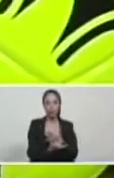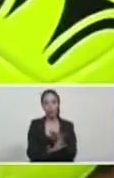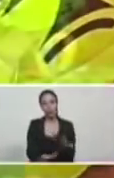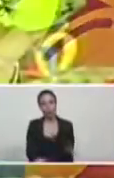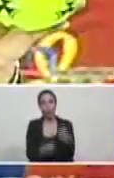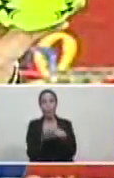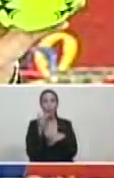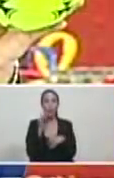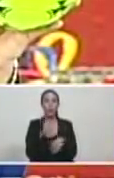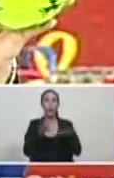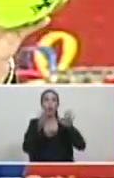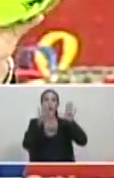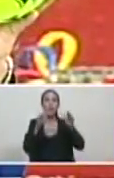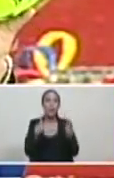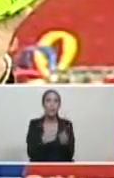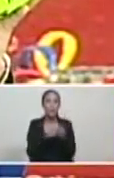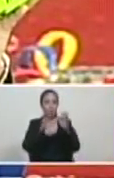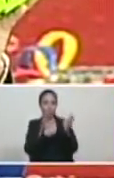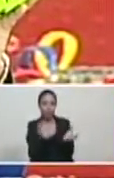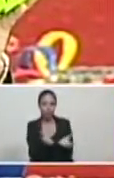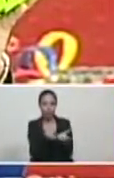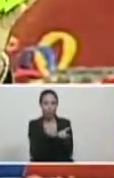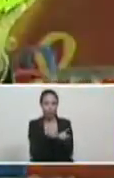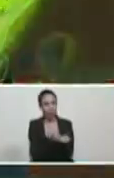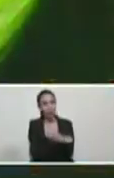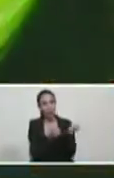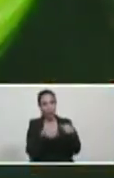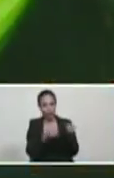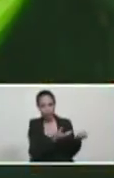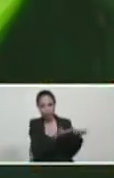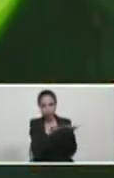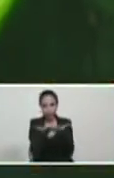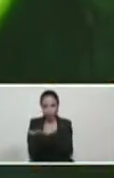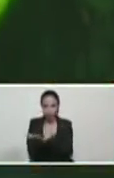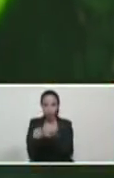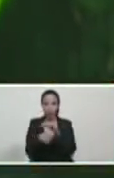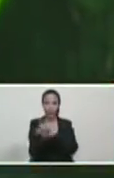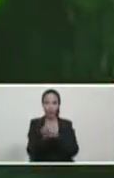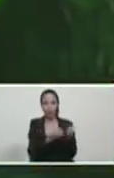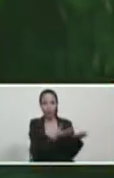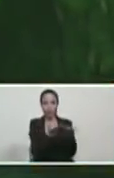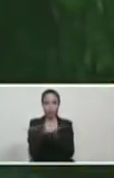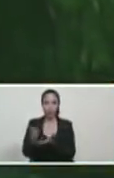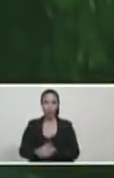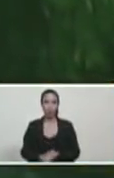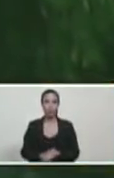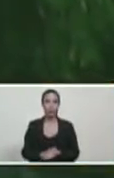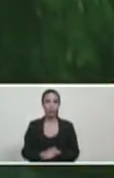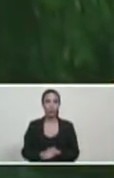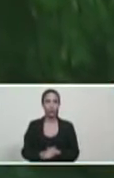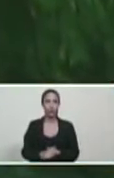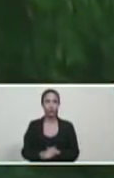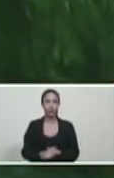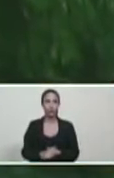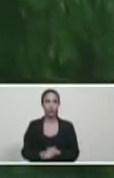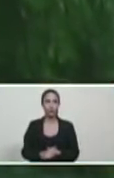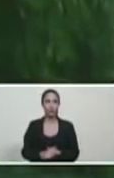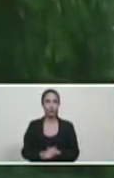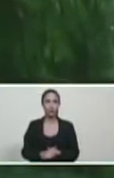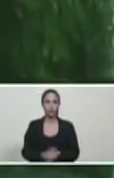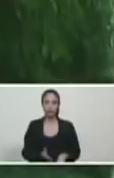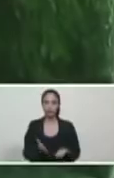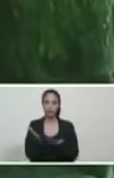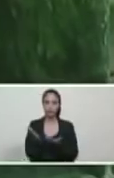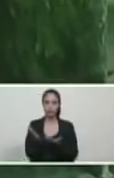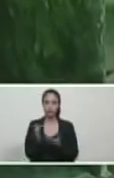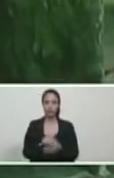aquí en Venezuela, por supuesto. Ir avanzando con una intención de hacer 100.000, presidente, porque